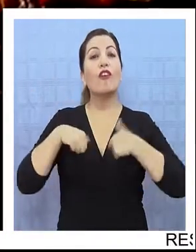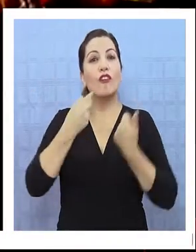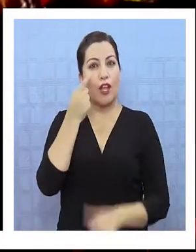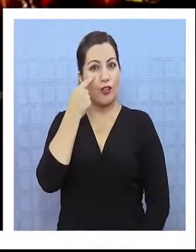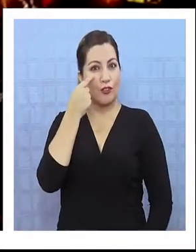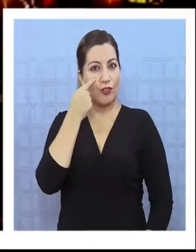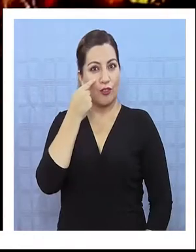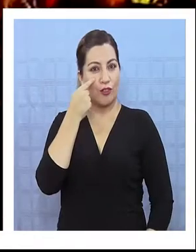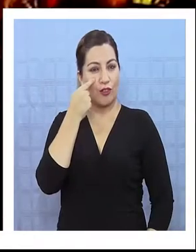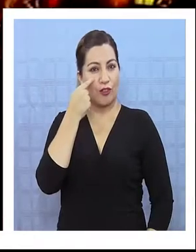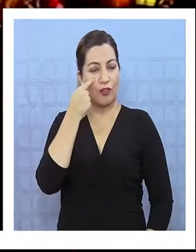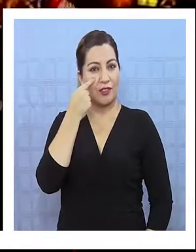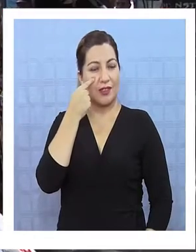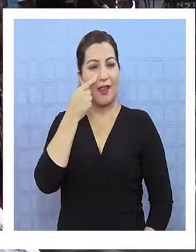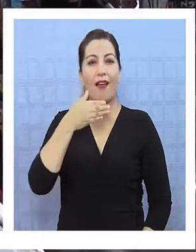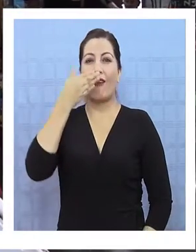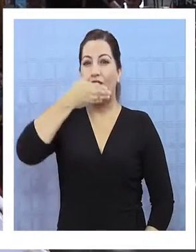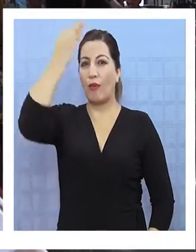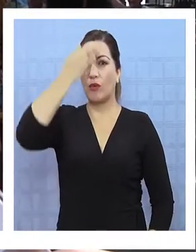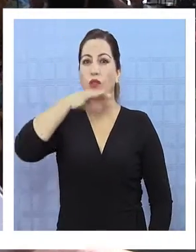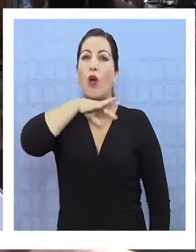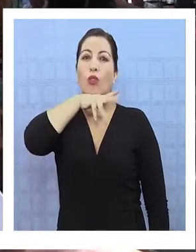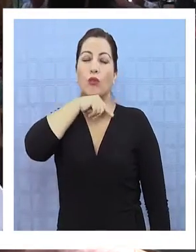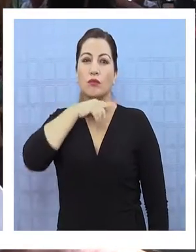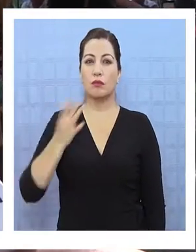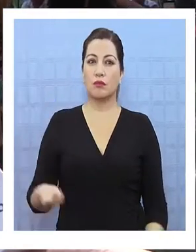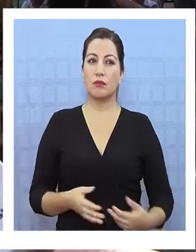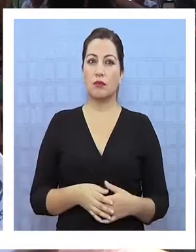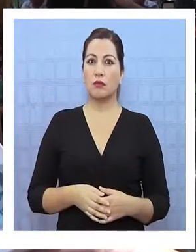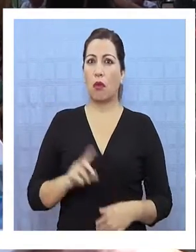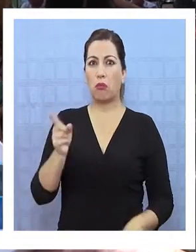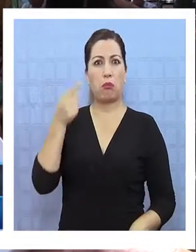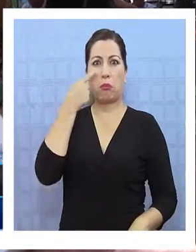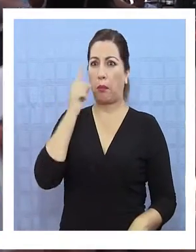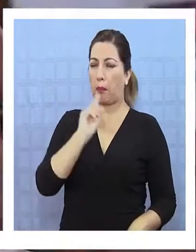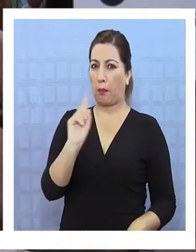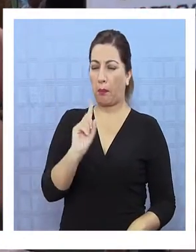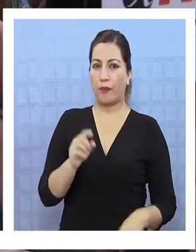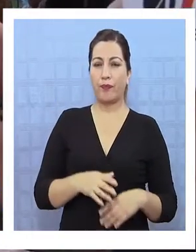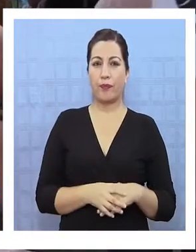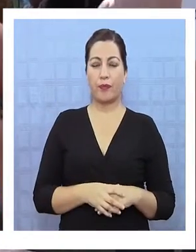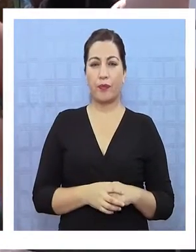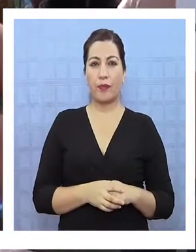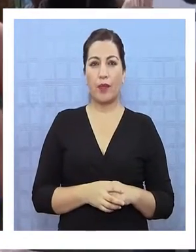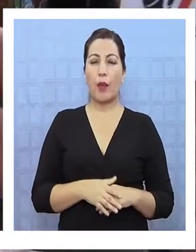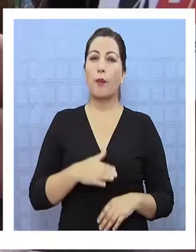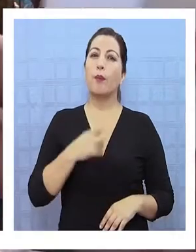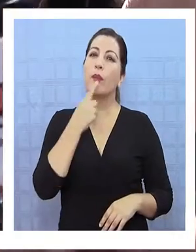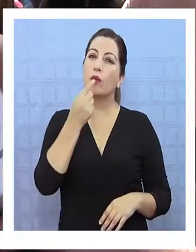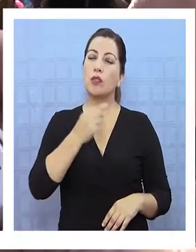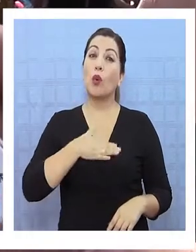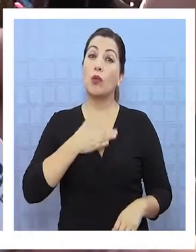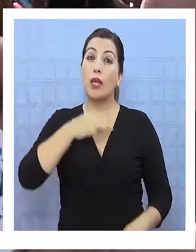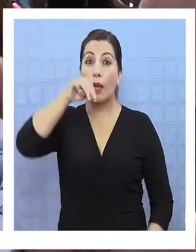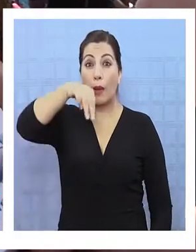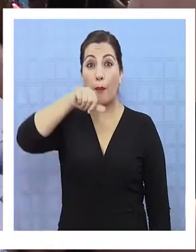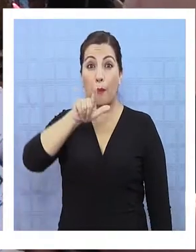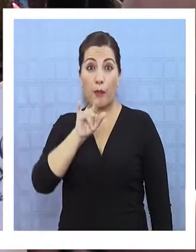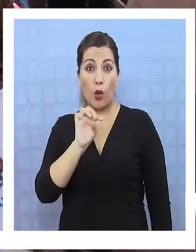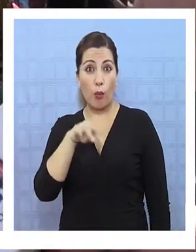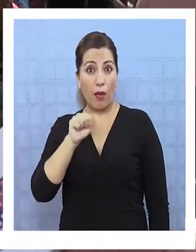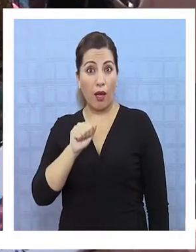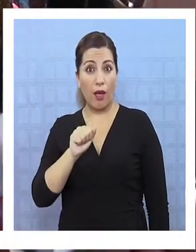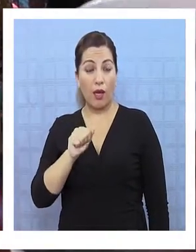los artistas más adultos. No, ni idea. ¿Ninguno? No. ¿Te gusta, por ejemplo, Maluma que viene? Ah, sí.